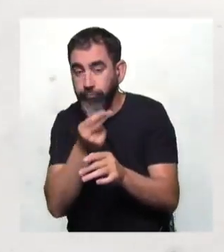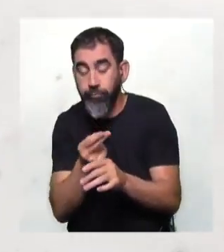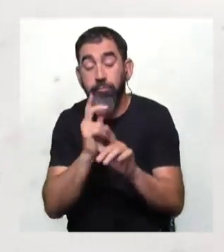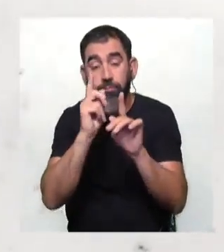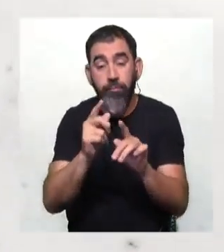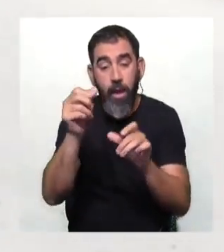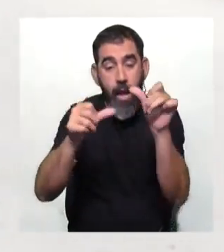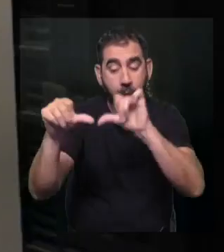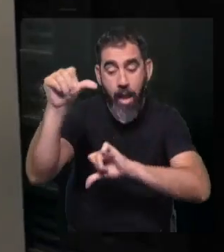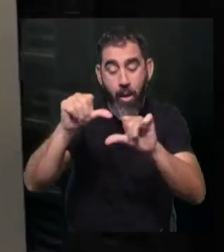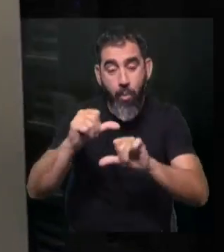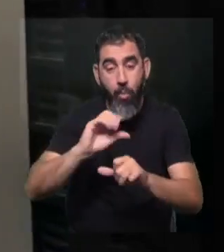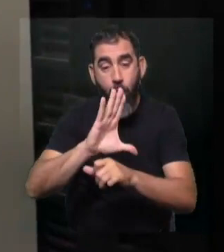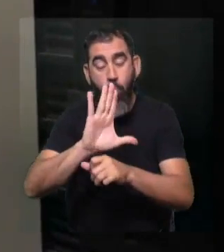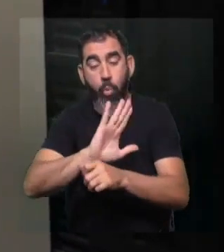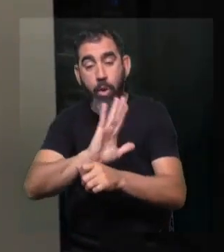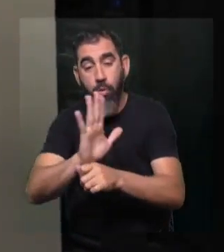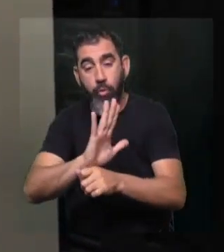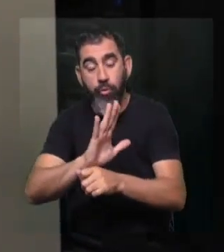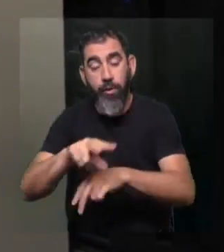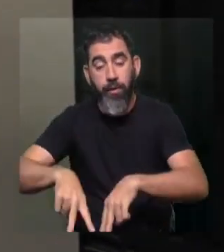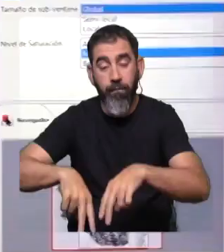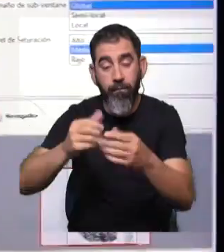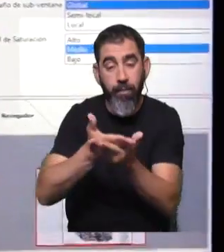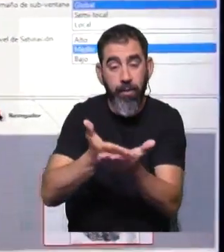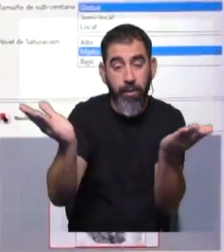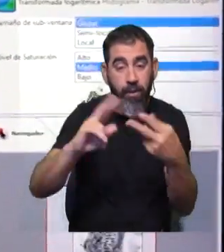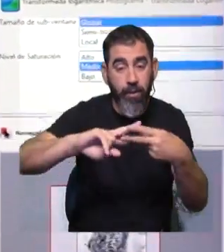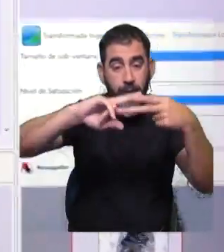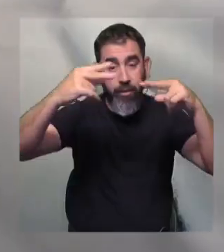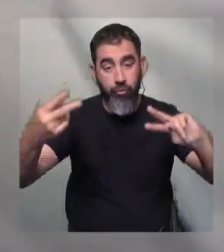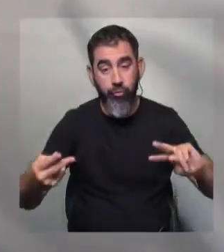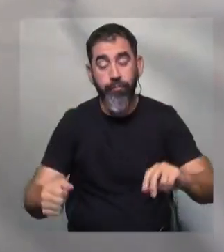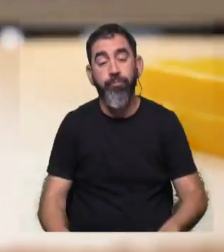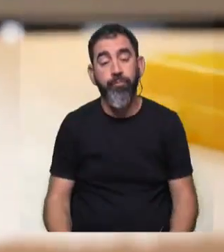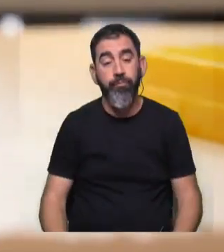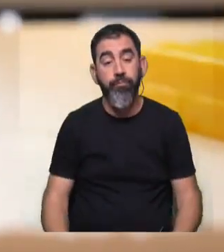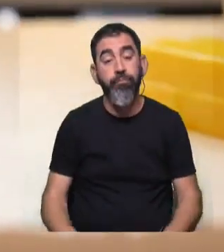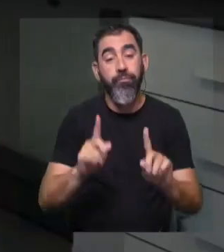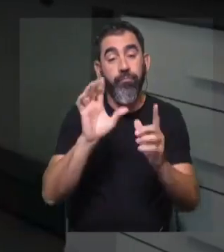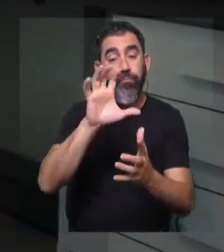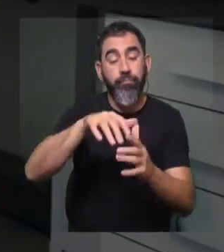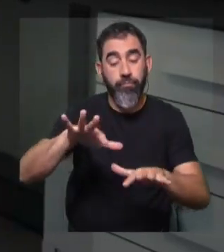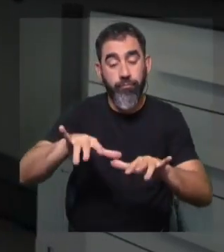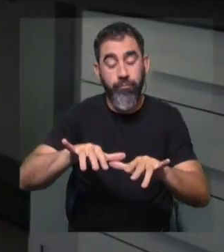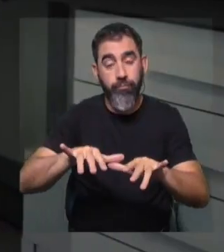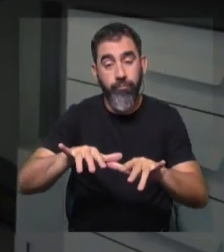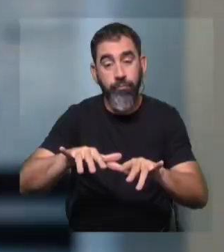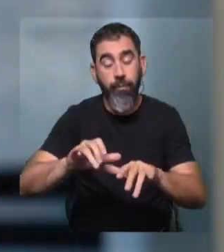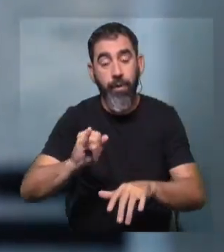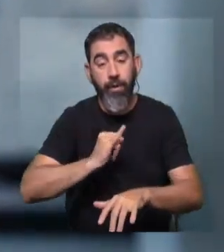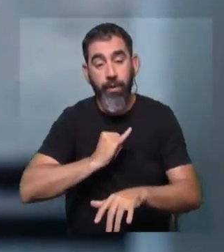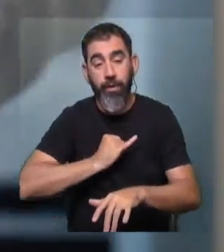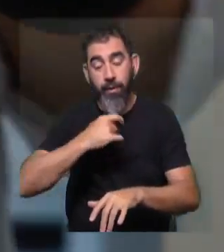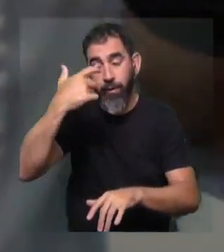también un laboratorio biológico en el cual se hacen estudios de muestras y análisis de ADN, y un departamento informático de